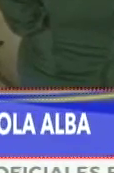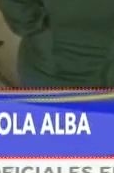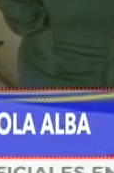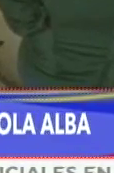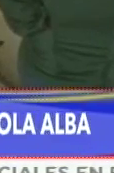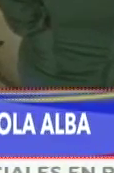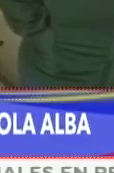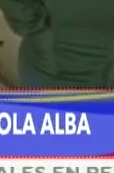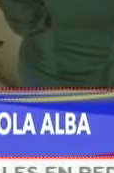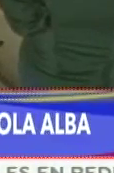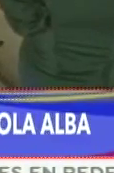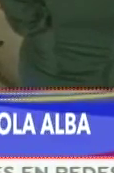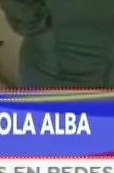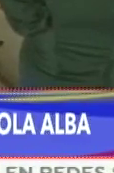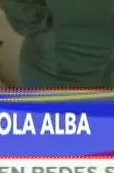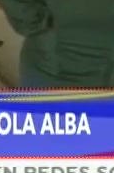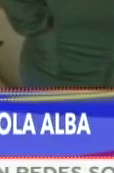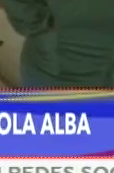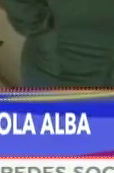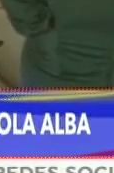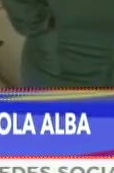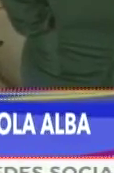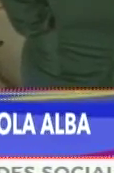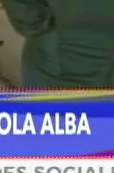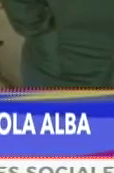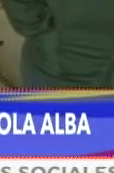y solamente así,